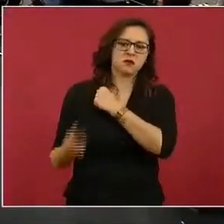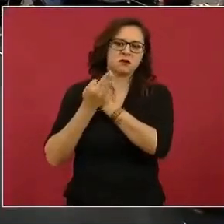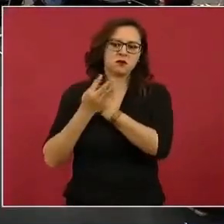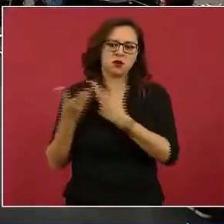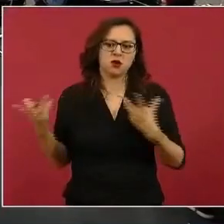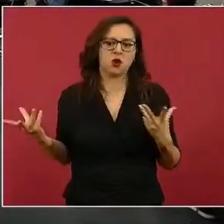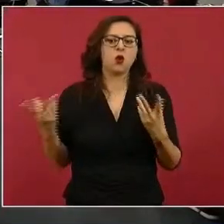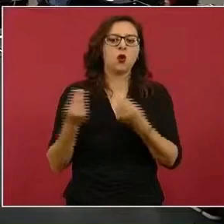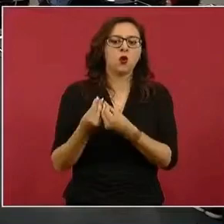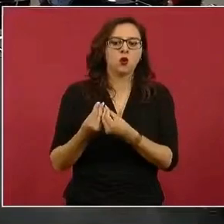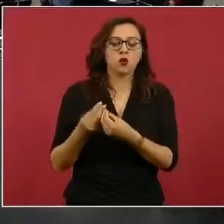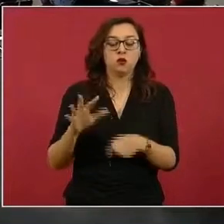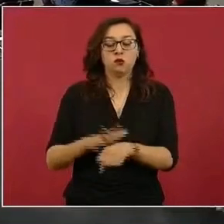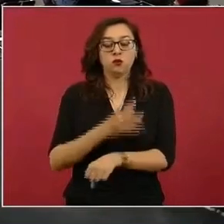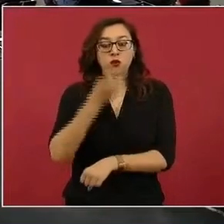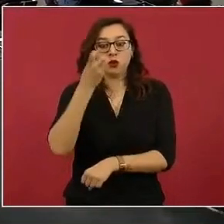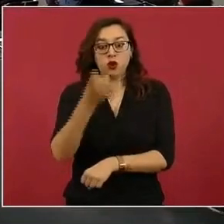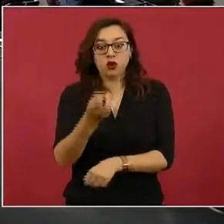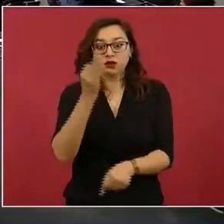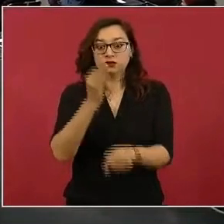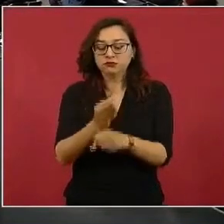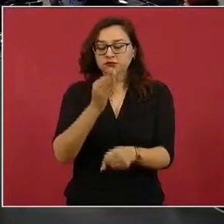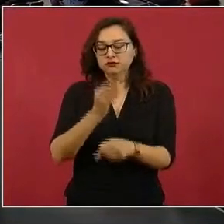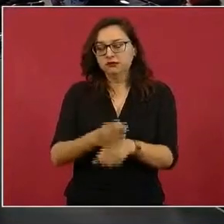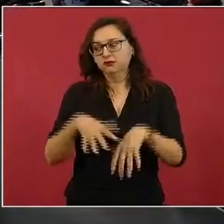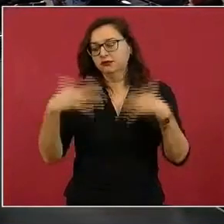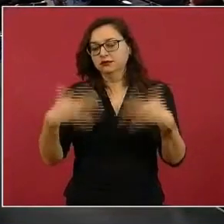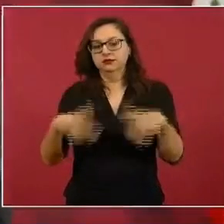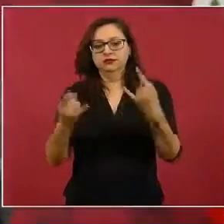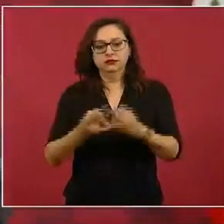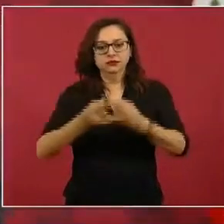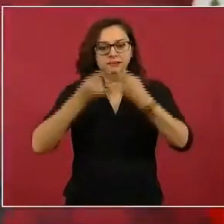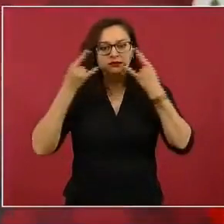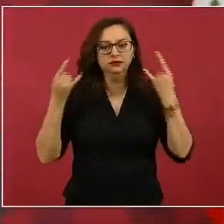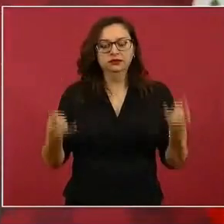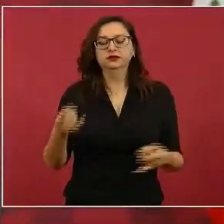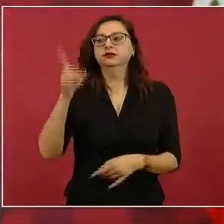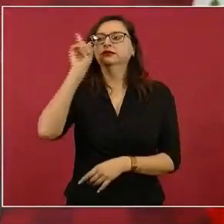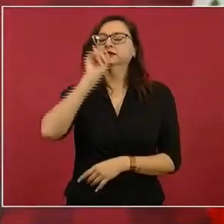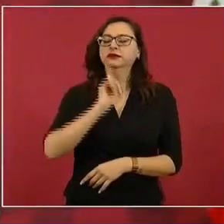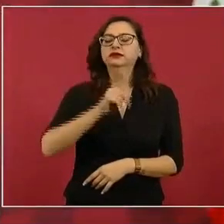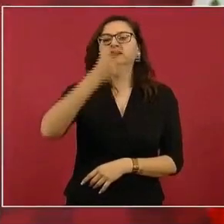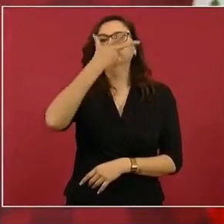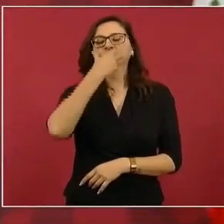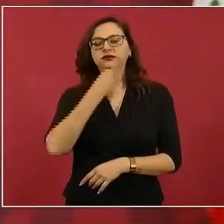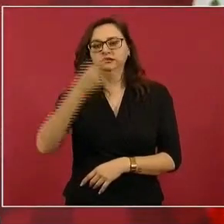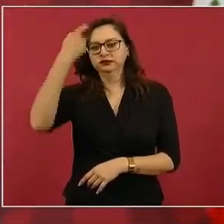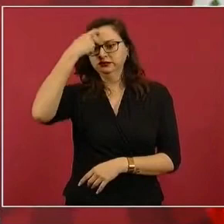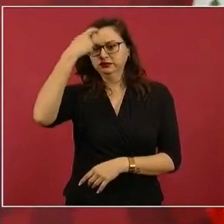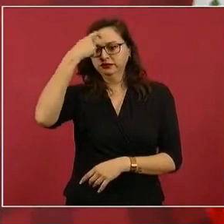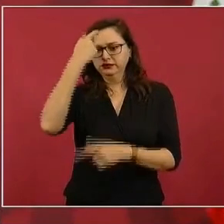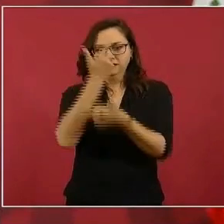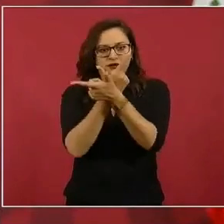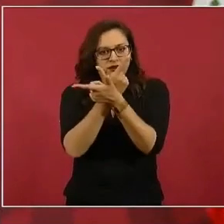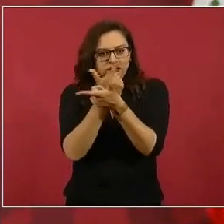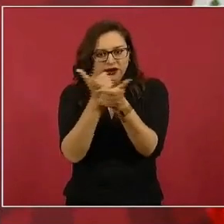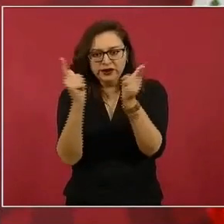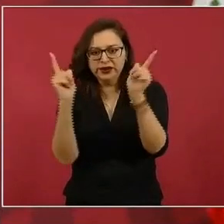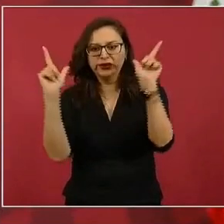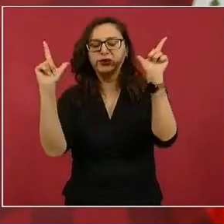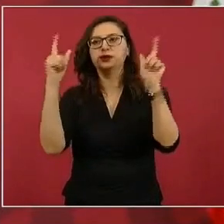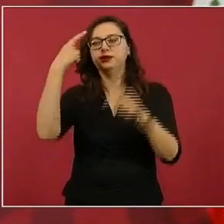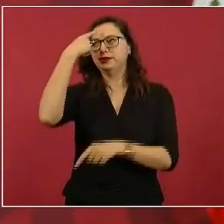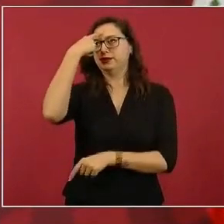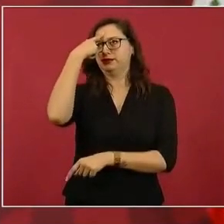momento extraordinario. Mujeres, hombres libres, conscientes, que nunca perdieron